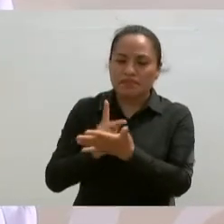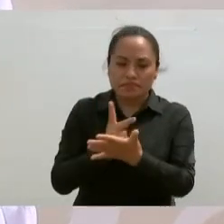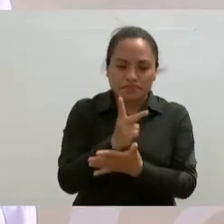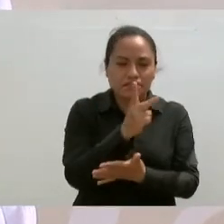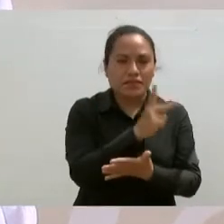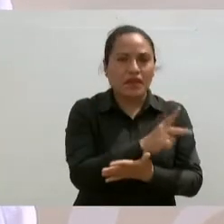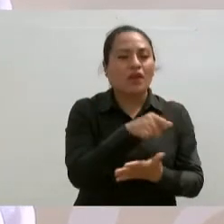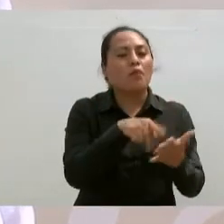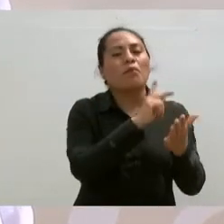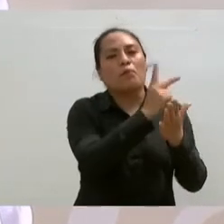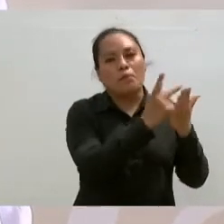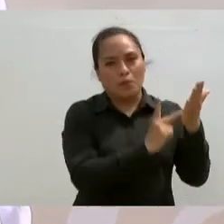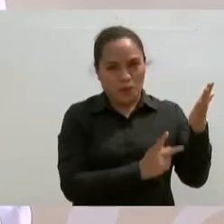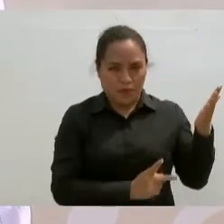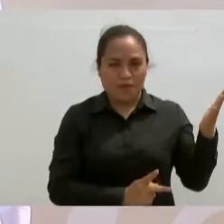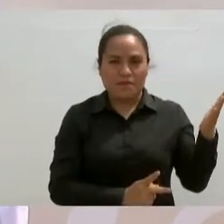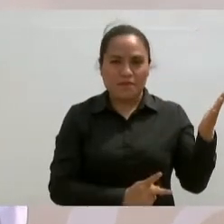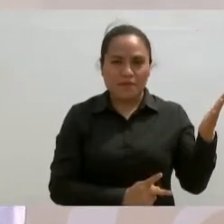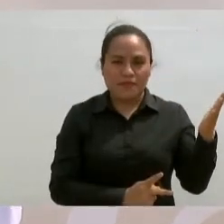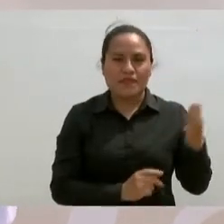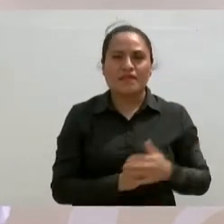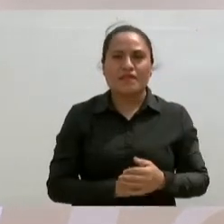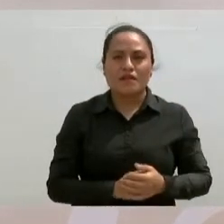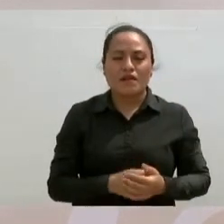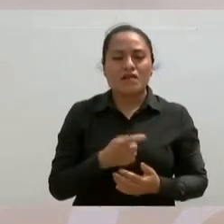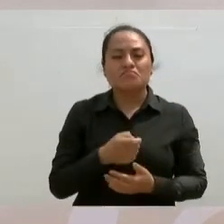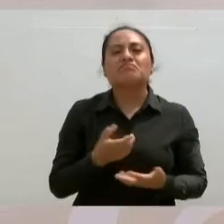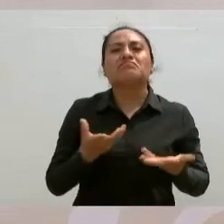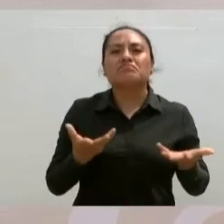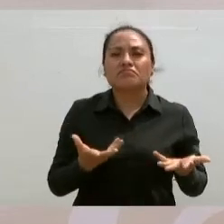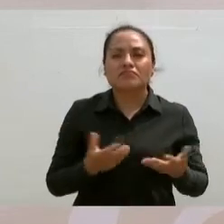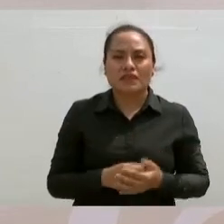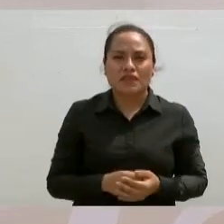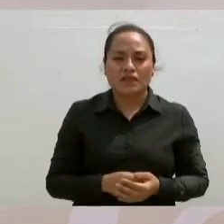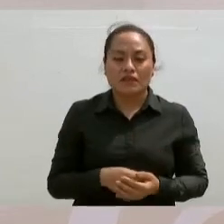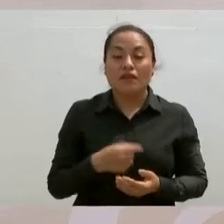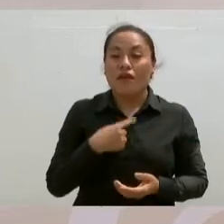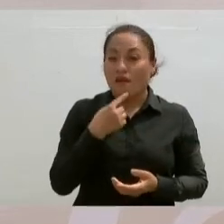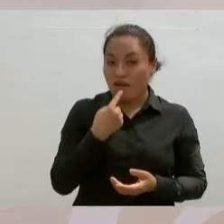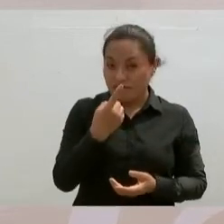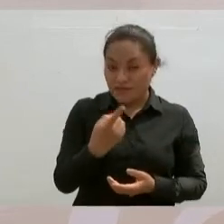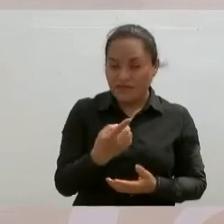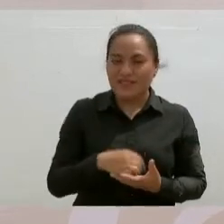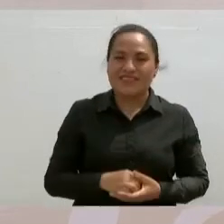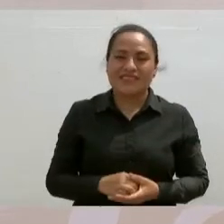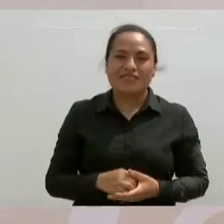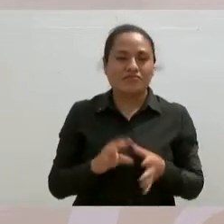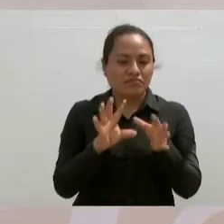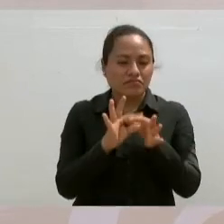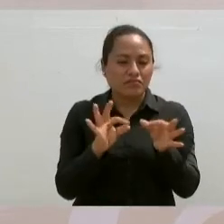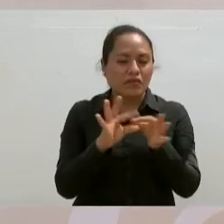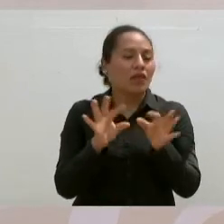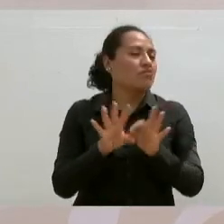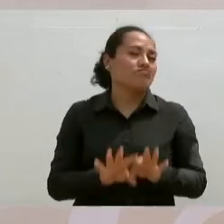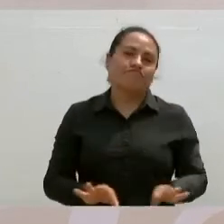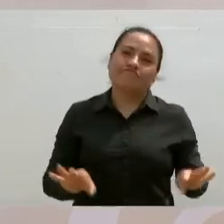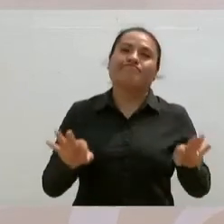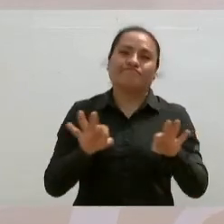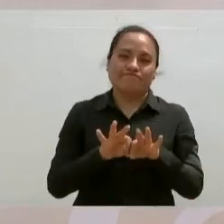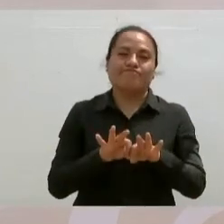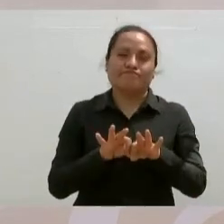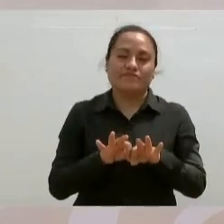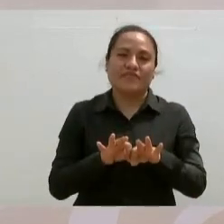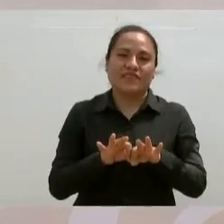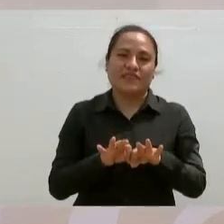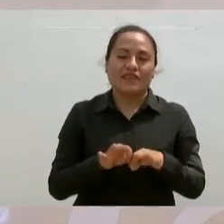este programa, que es, repito, muy importante.